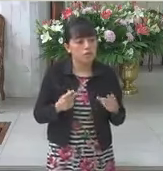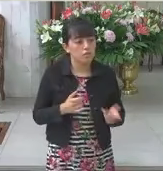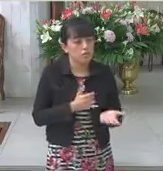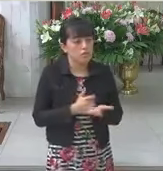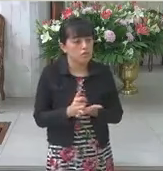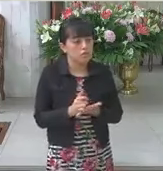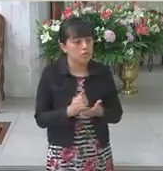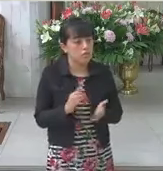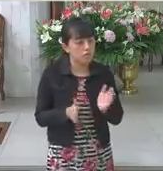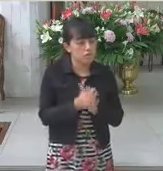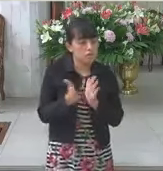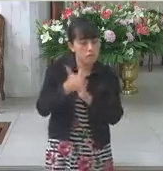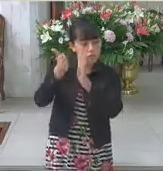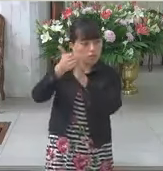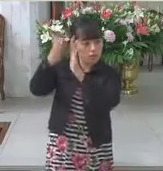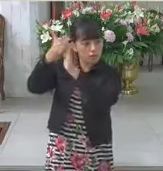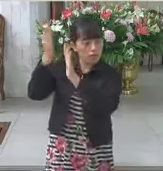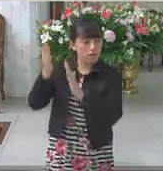edificio a medio